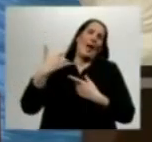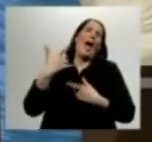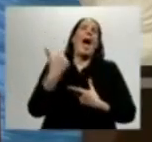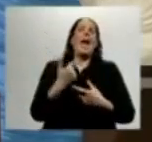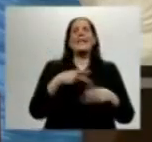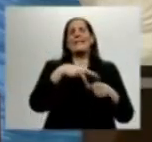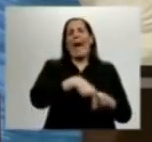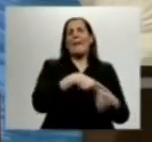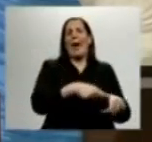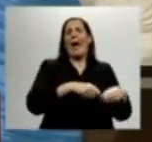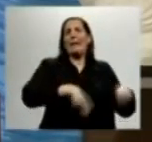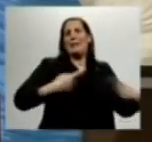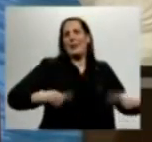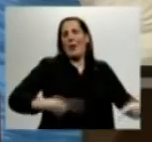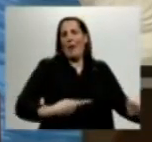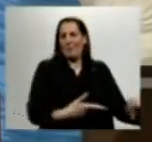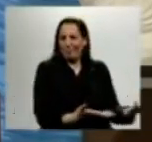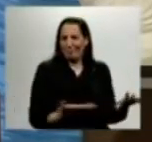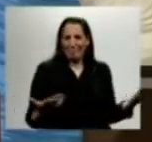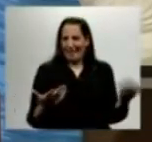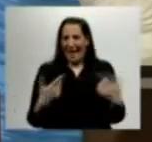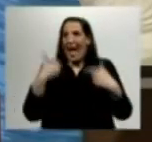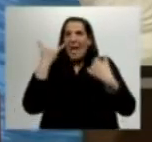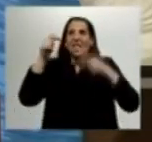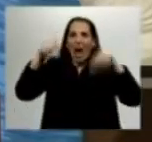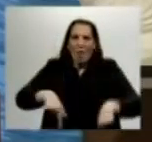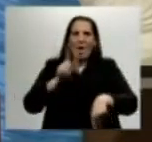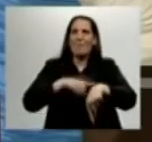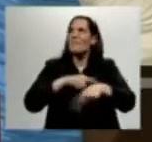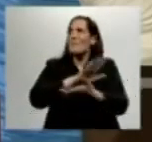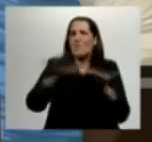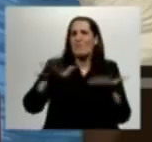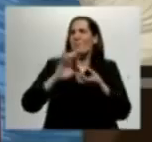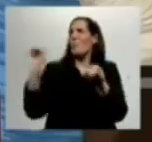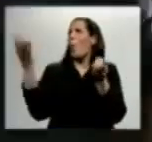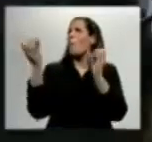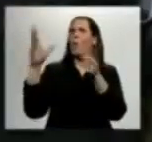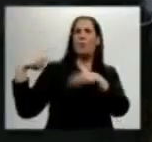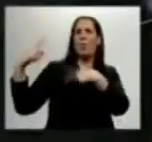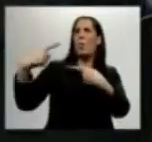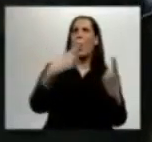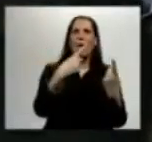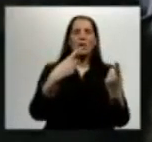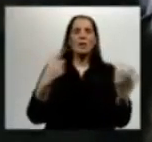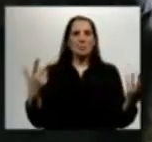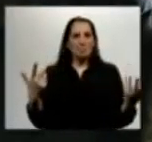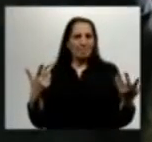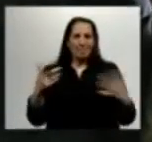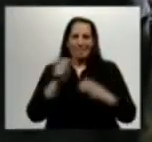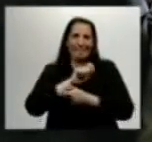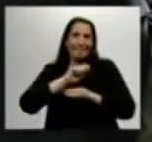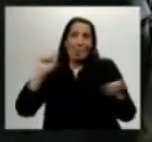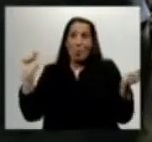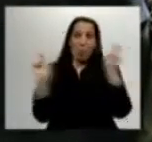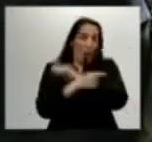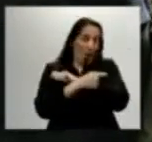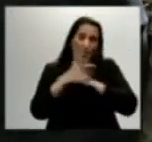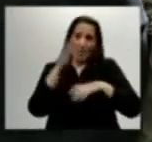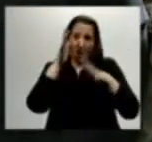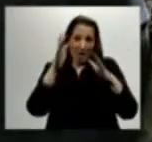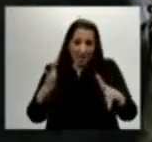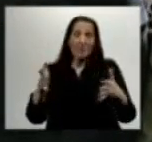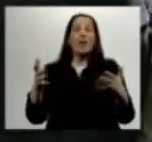mundo donde las comunicaciones, las modificaciones, las transformaciones han sido tan vertiginosas, tan profundas